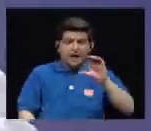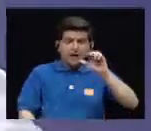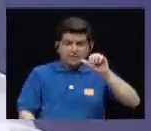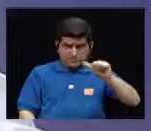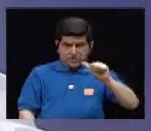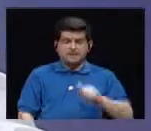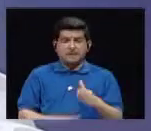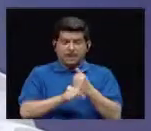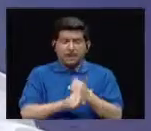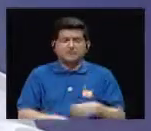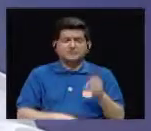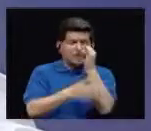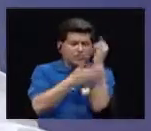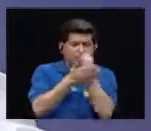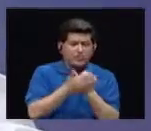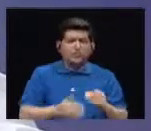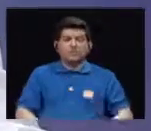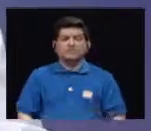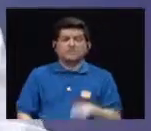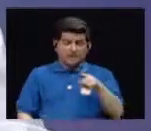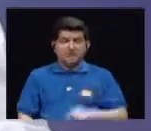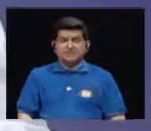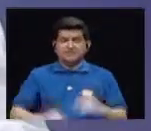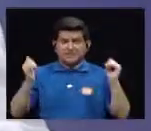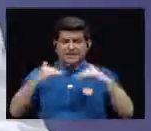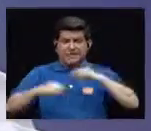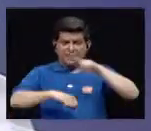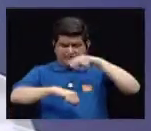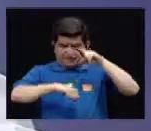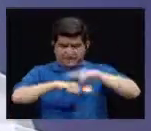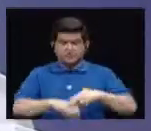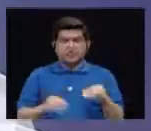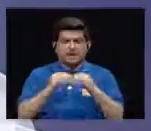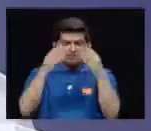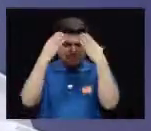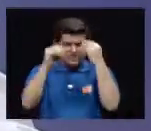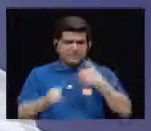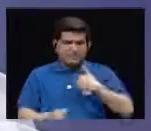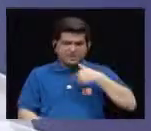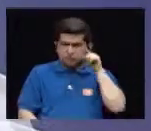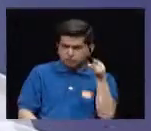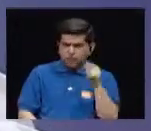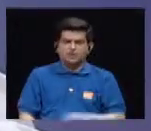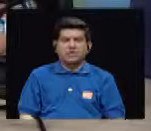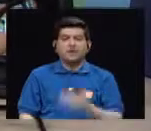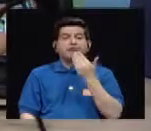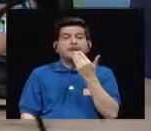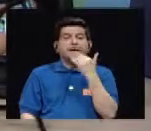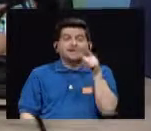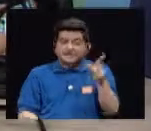ilustrado la campaña nacional. Para mí es la persona que más información tiene. Y gracias a él,